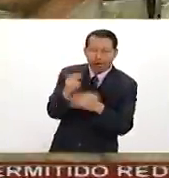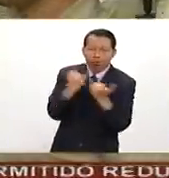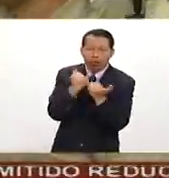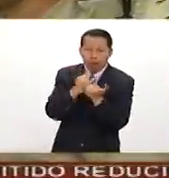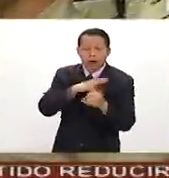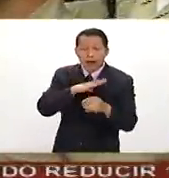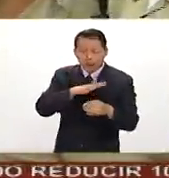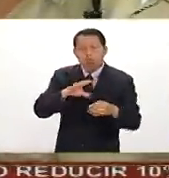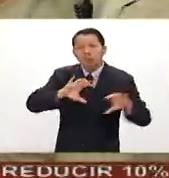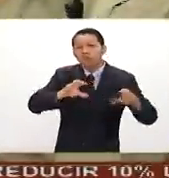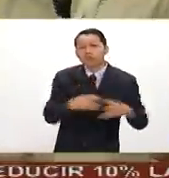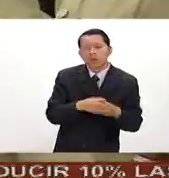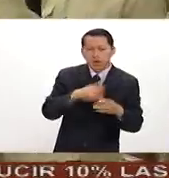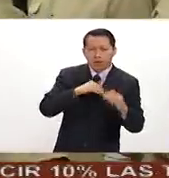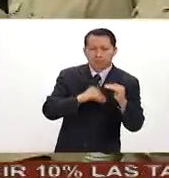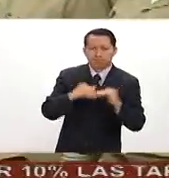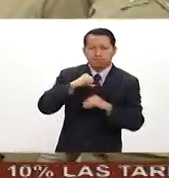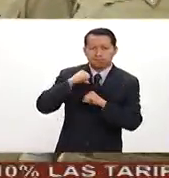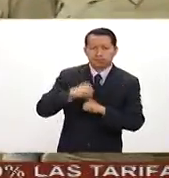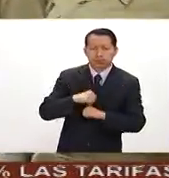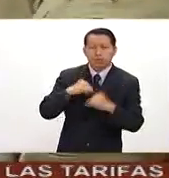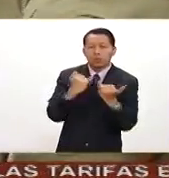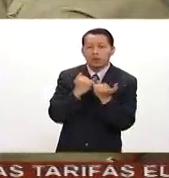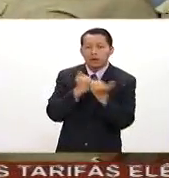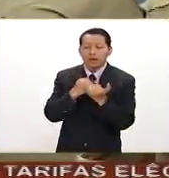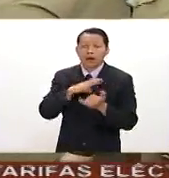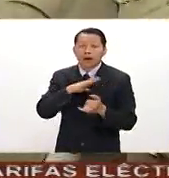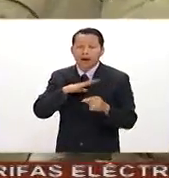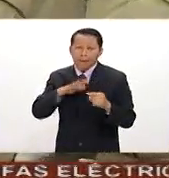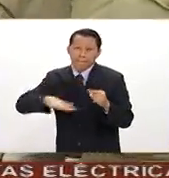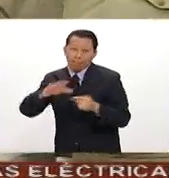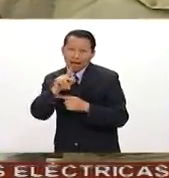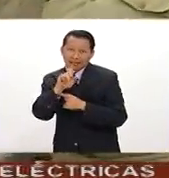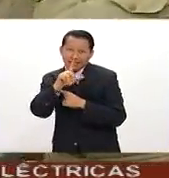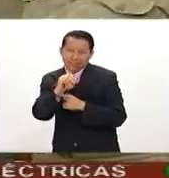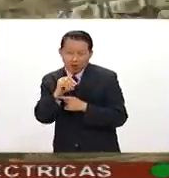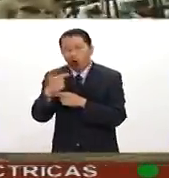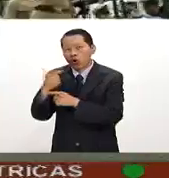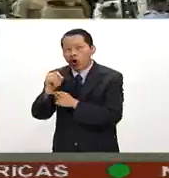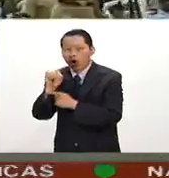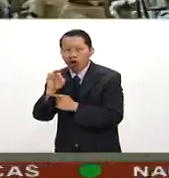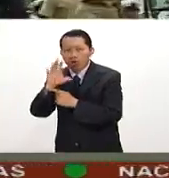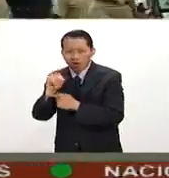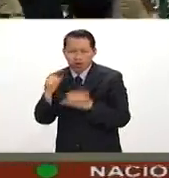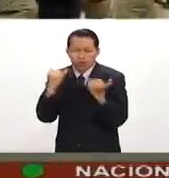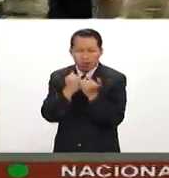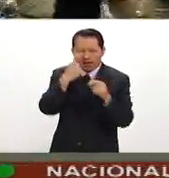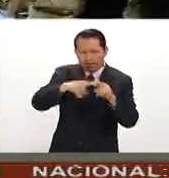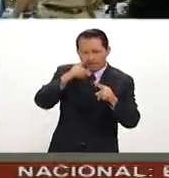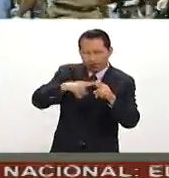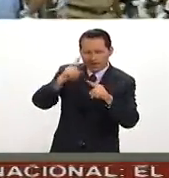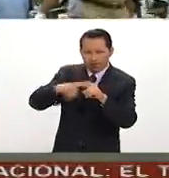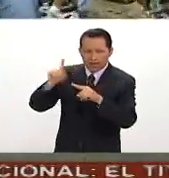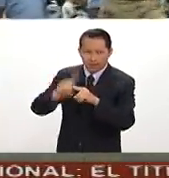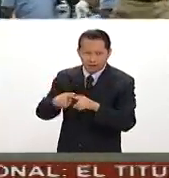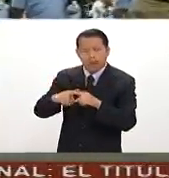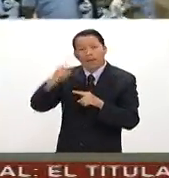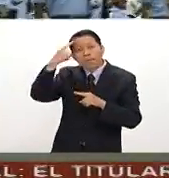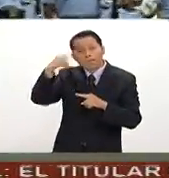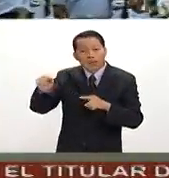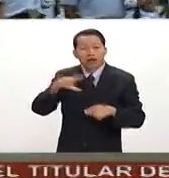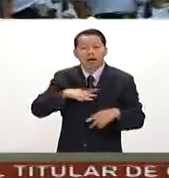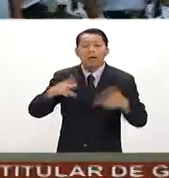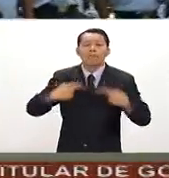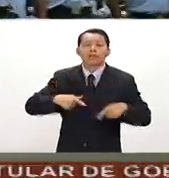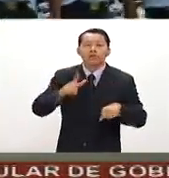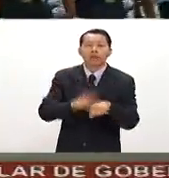del Cuartel General del Alto Mando, de la Fuerza Naval del Pacífico, del Golfo y de las regiones navales, para finalizar con el pase de personal